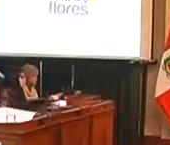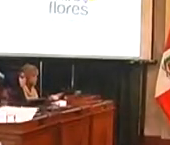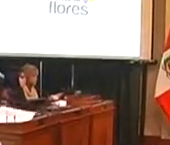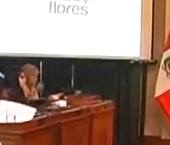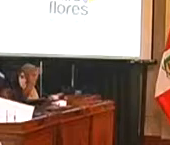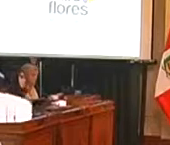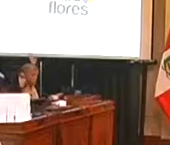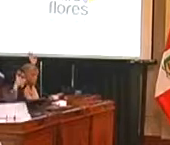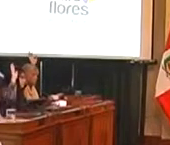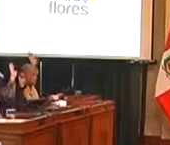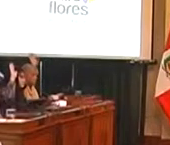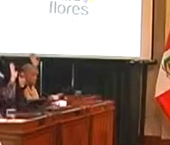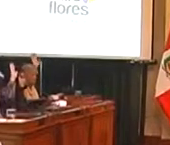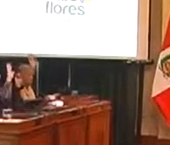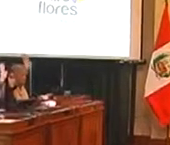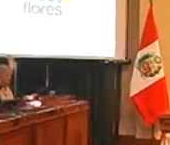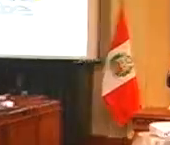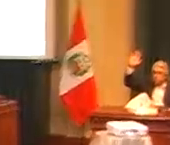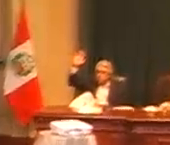de conformidad.